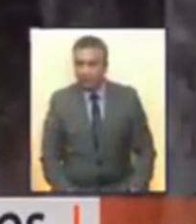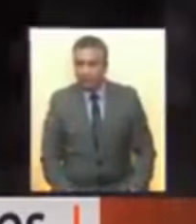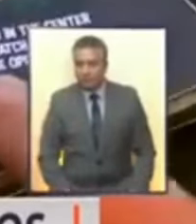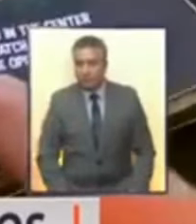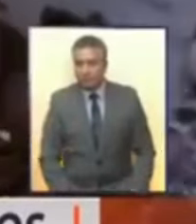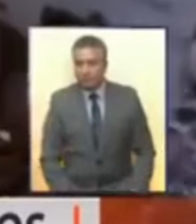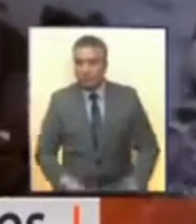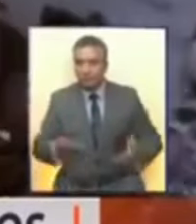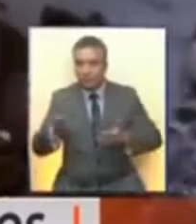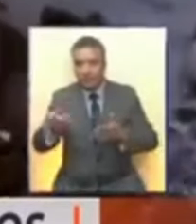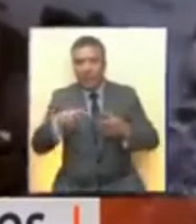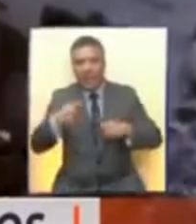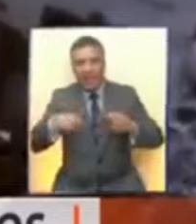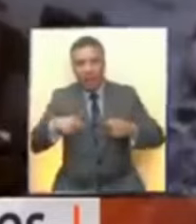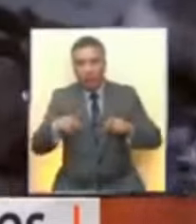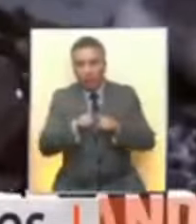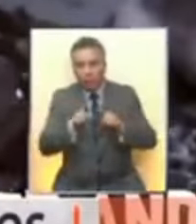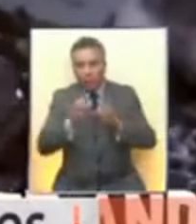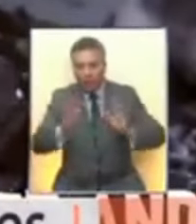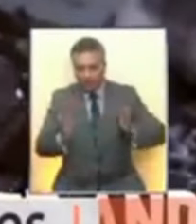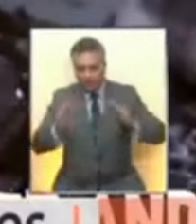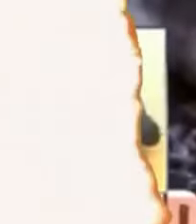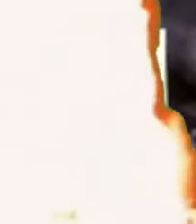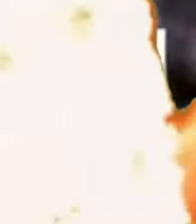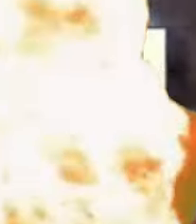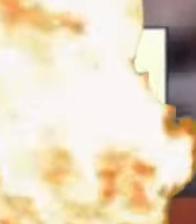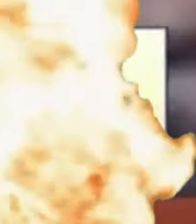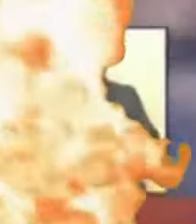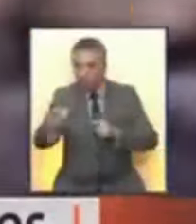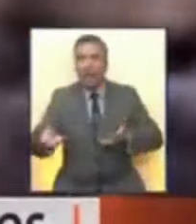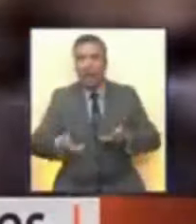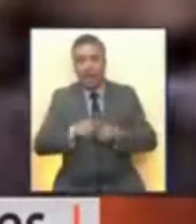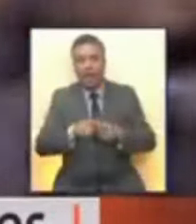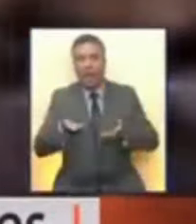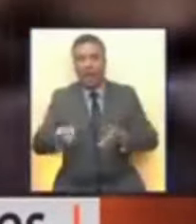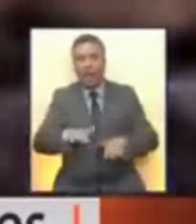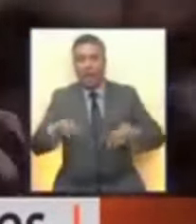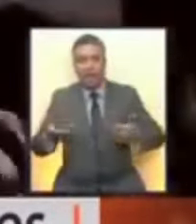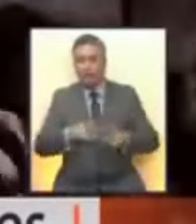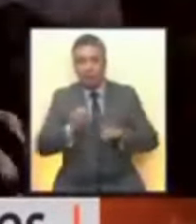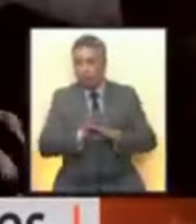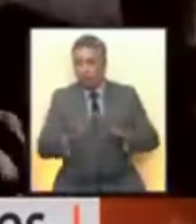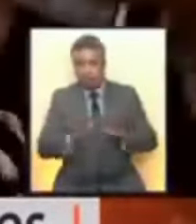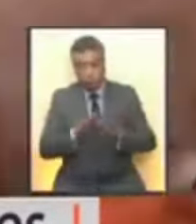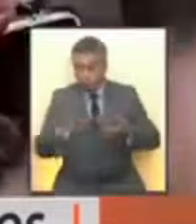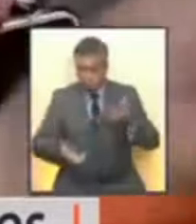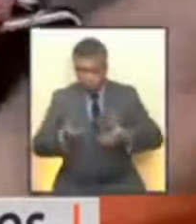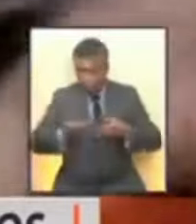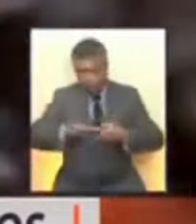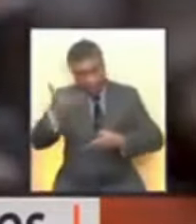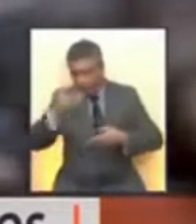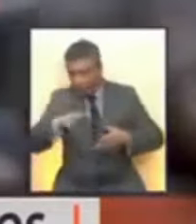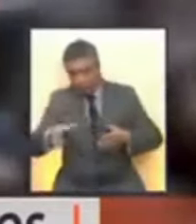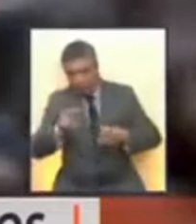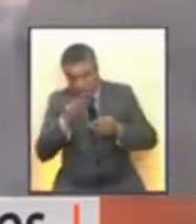Barbecue. Se trata de un cartón con forma de triángulo que permite hacer asados sin necesidad de utilizar Fácil. Combustible, ni diarios, ni